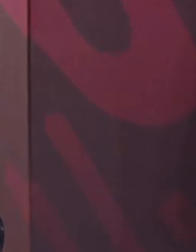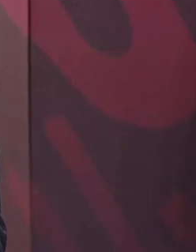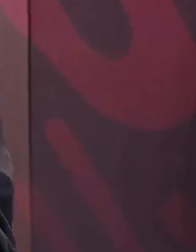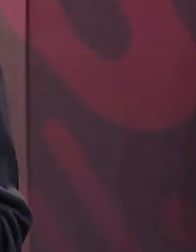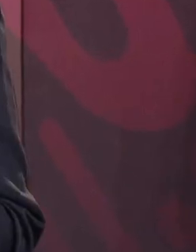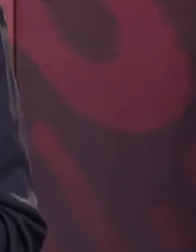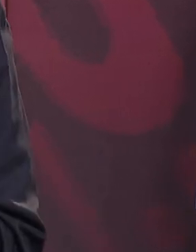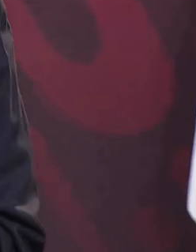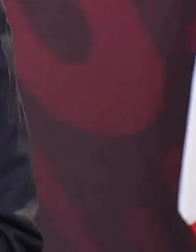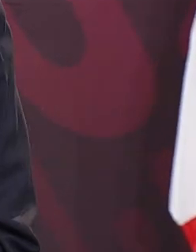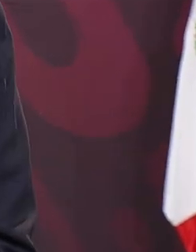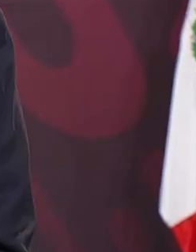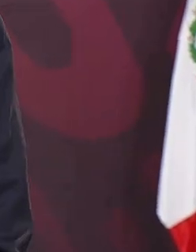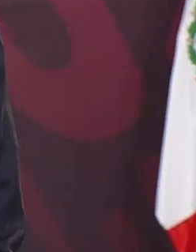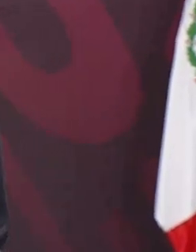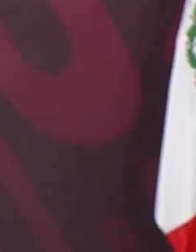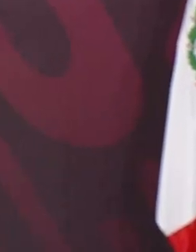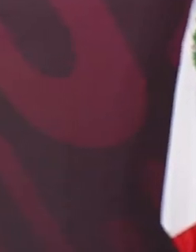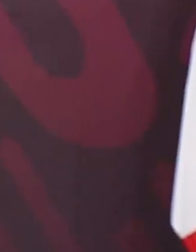Porque él,